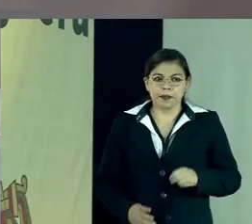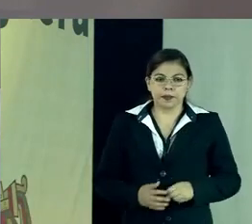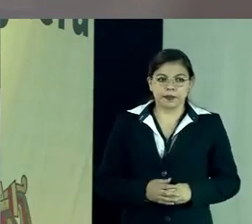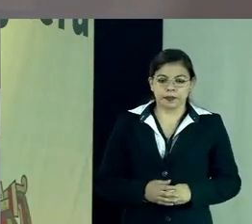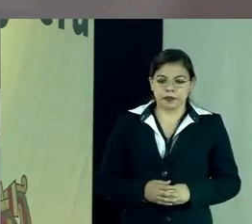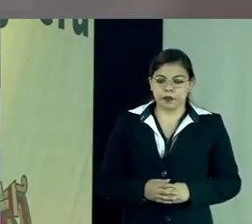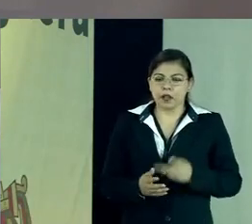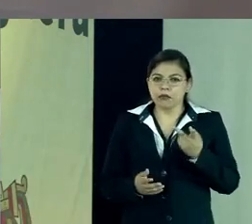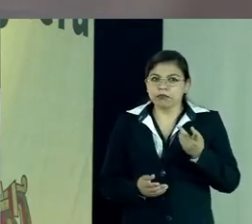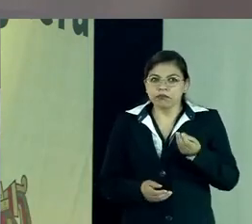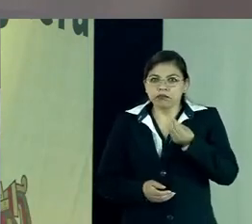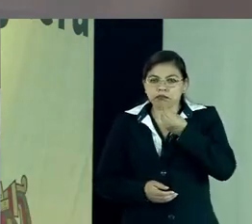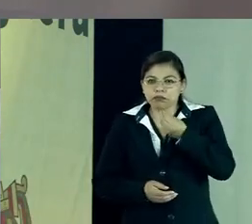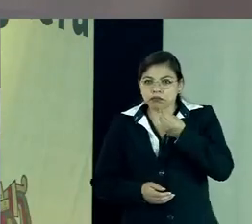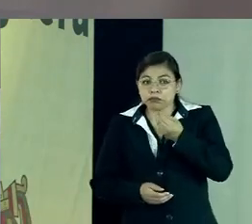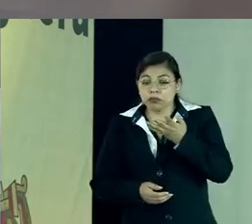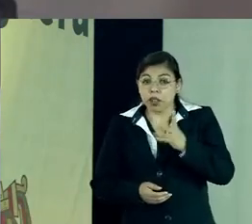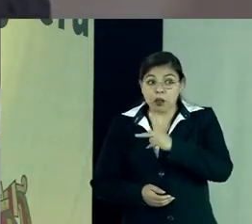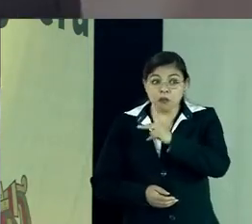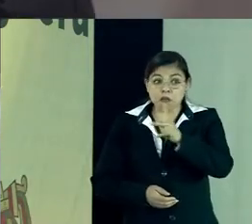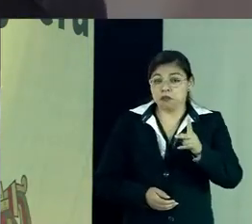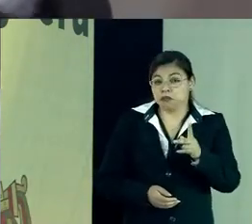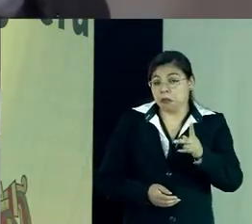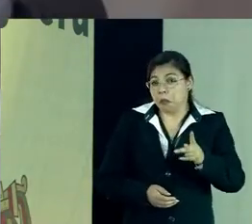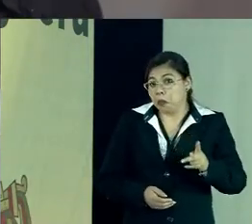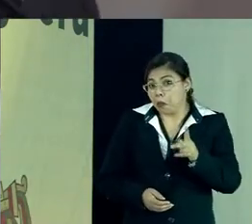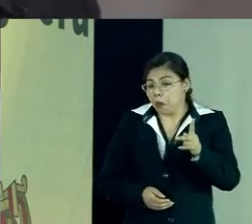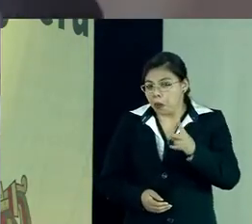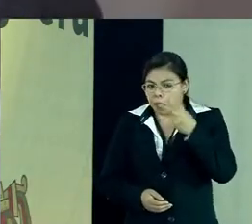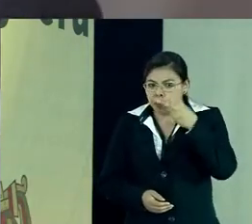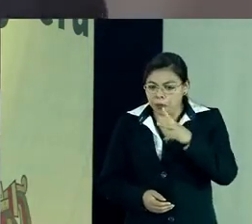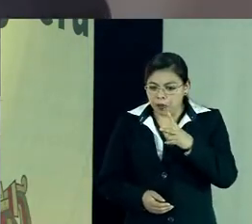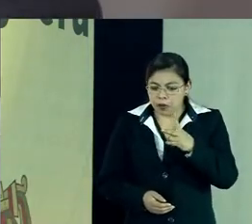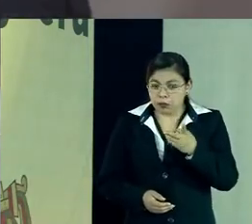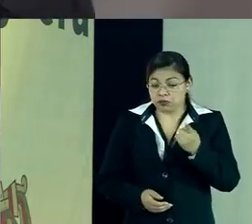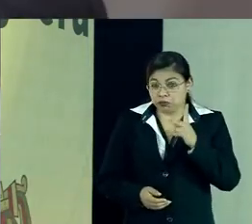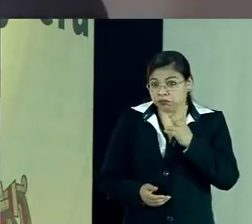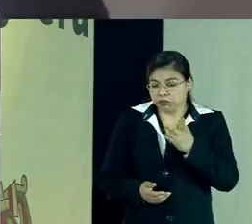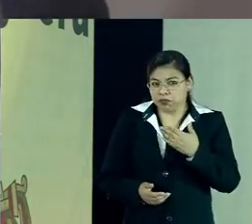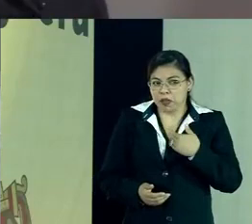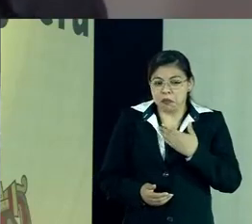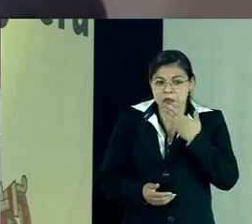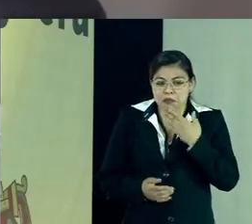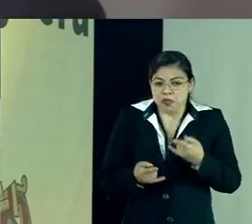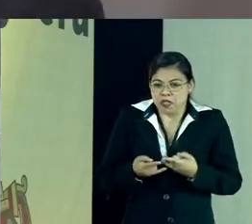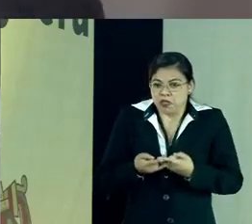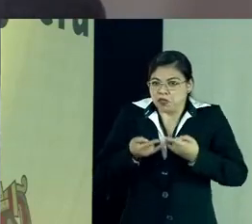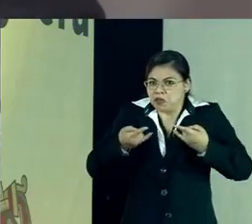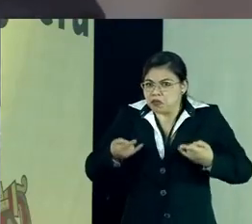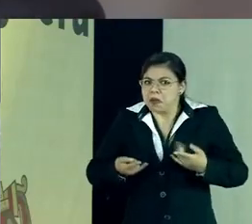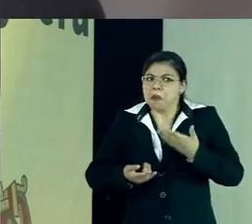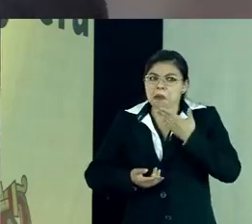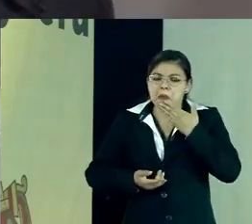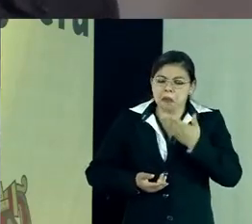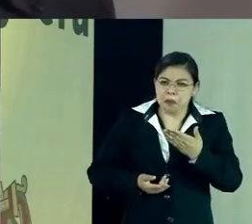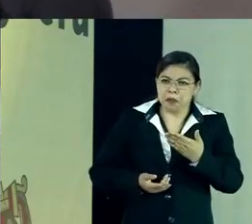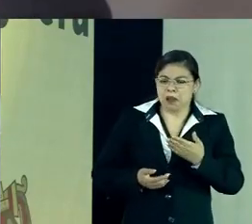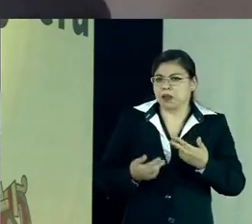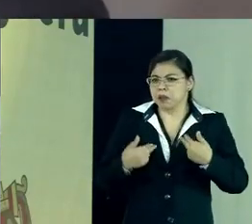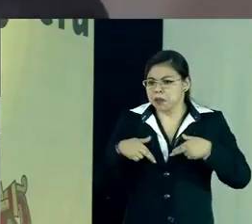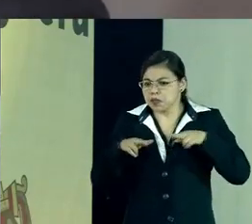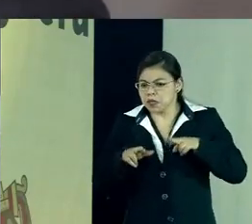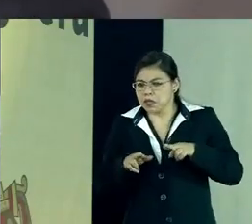la alimentación del pueblo de mexico un pueblo que goza de una historia ejemplar emblemática